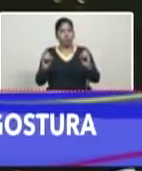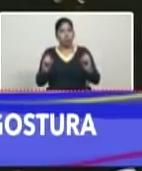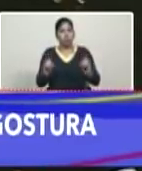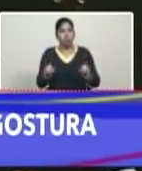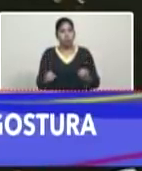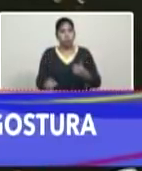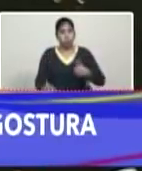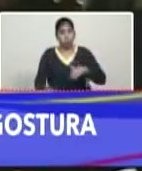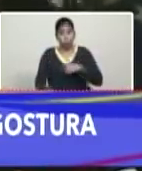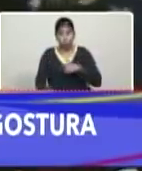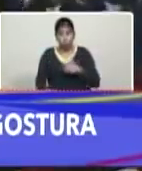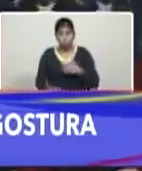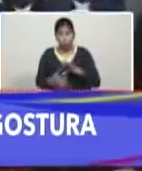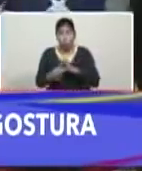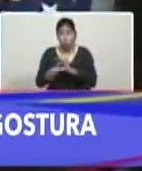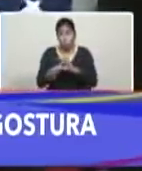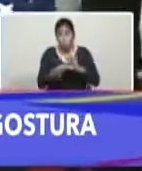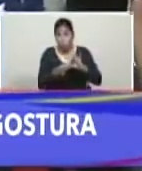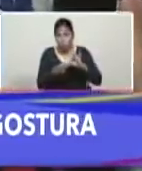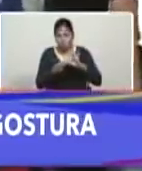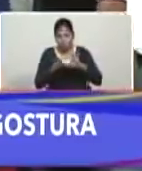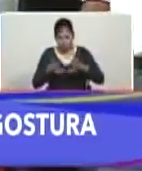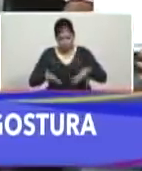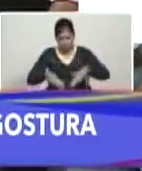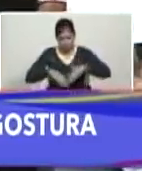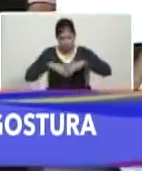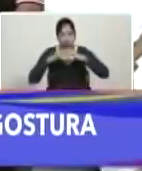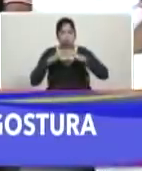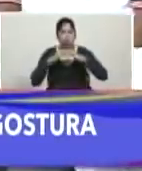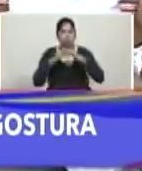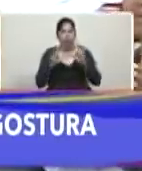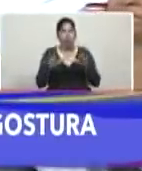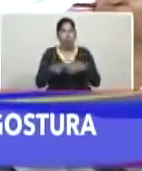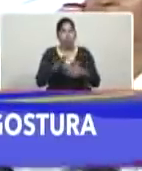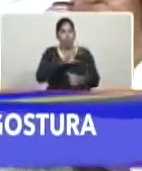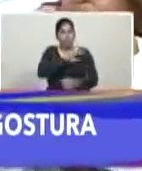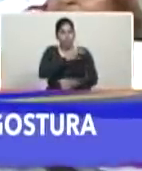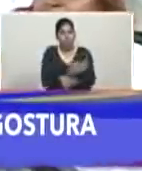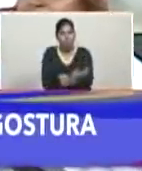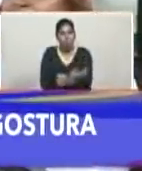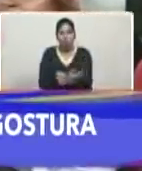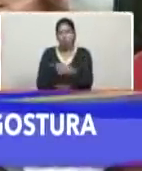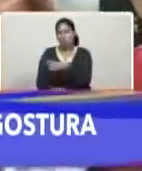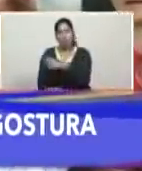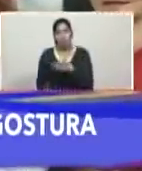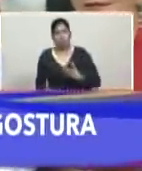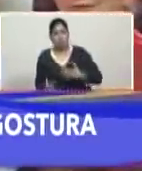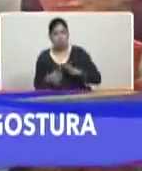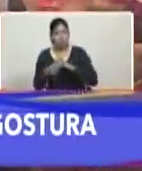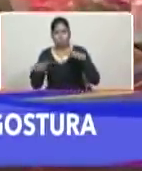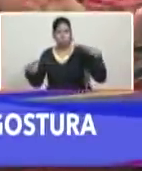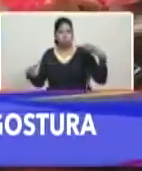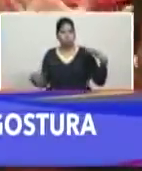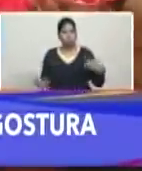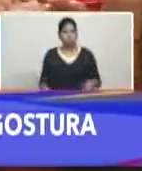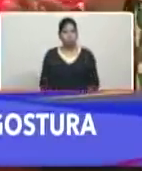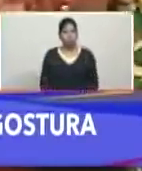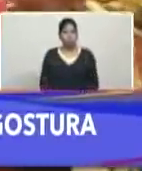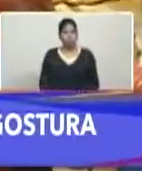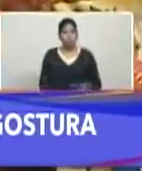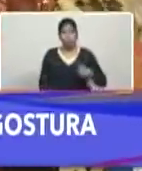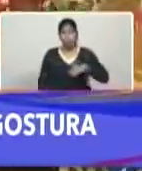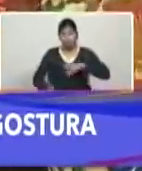generar cuando estamos unidos, de la fuerza que somos capaces de generar cuando nos decidimos a hacer